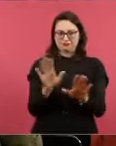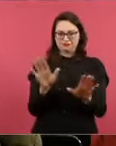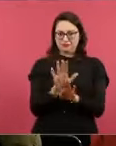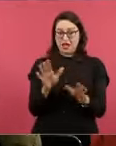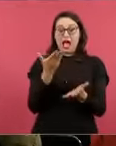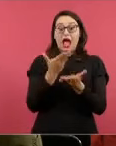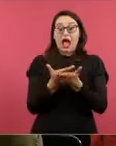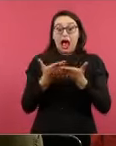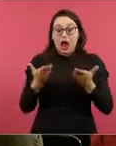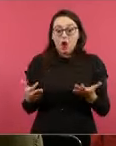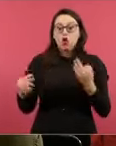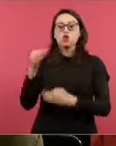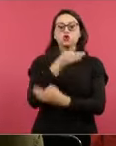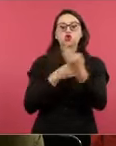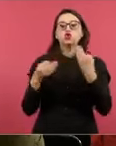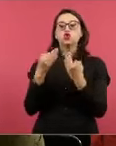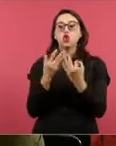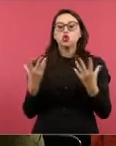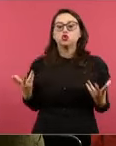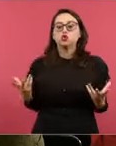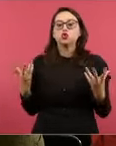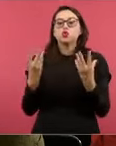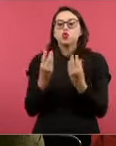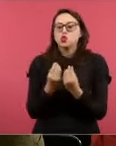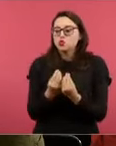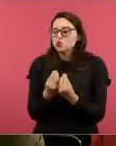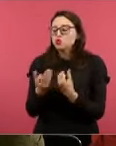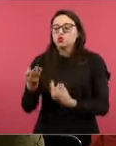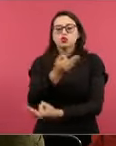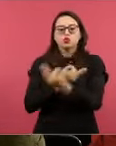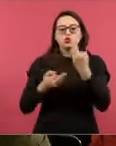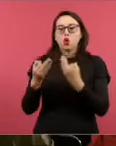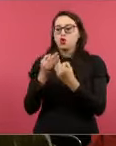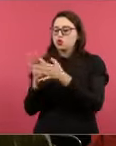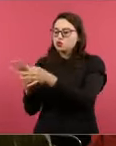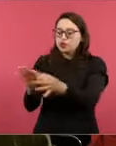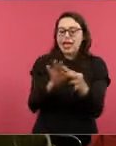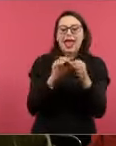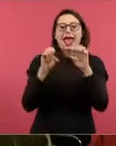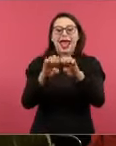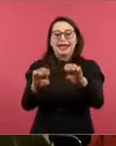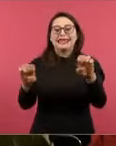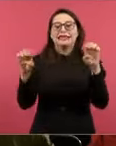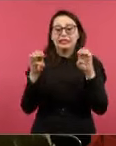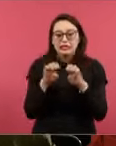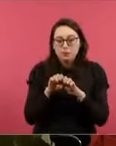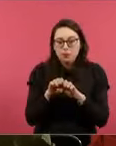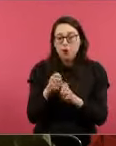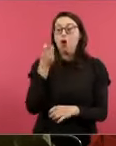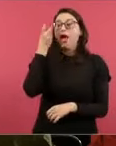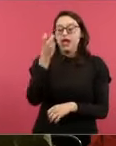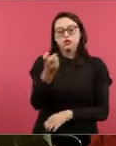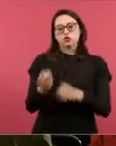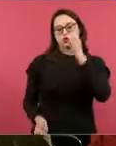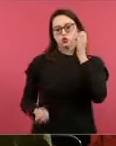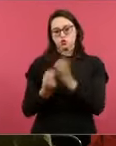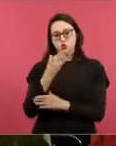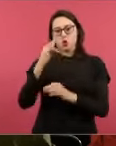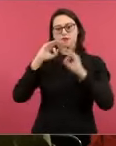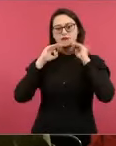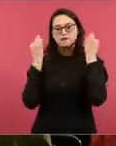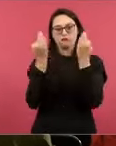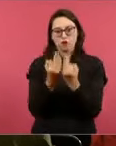es todos somos uno para todos y todos para uno. Bueno, entonces se trata de